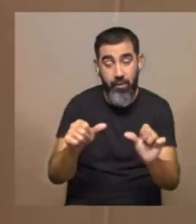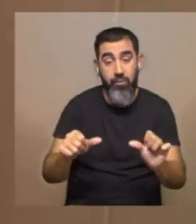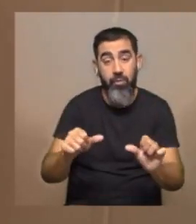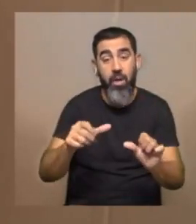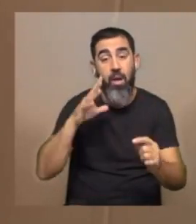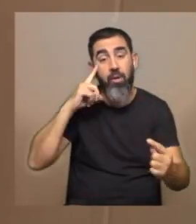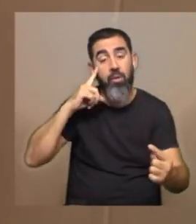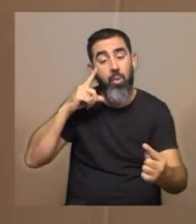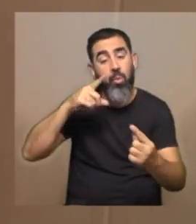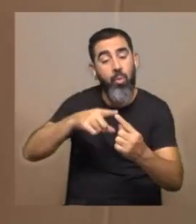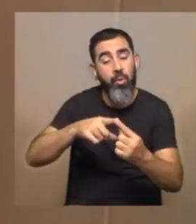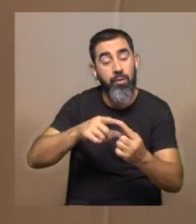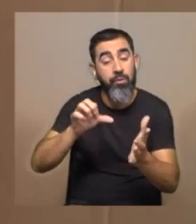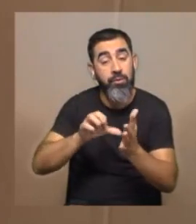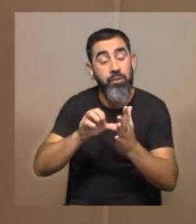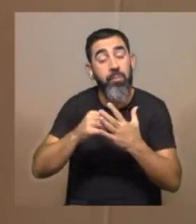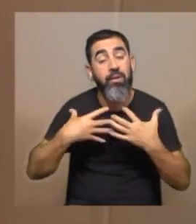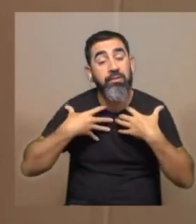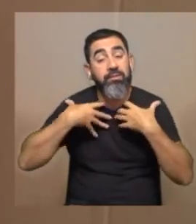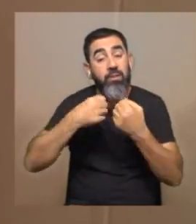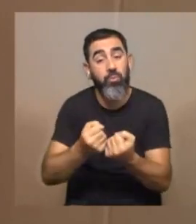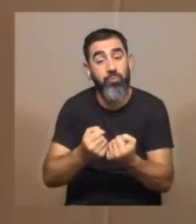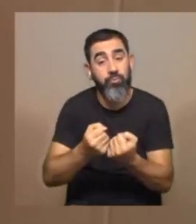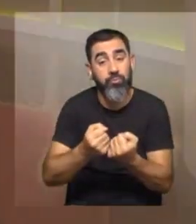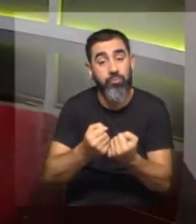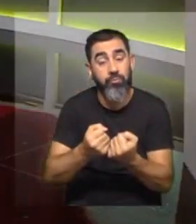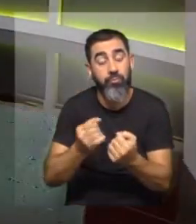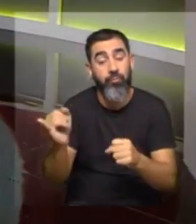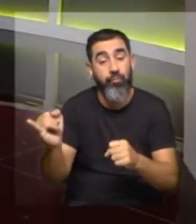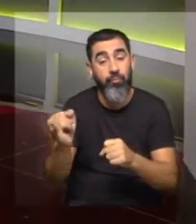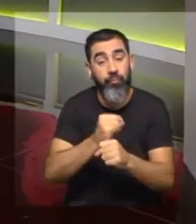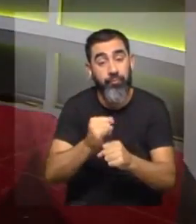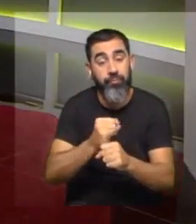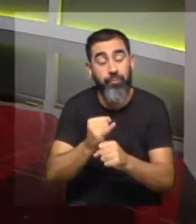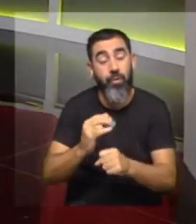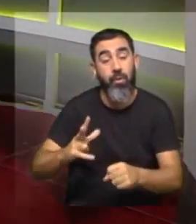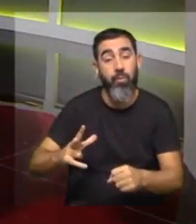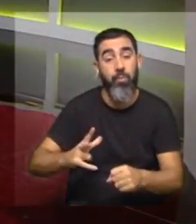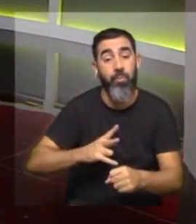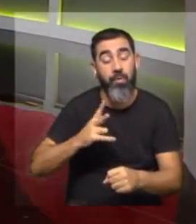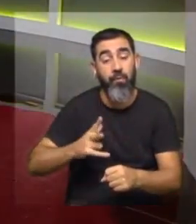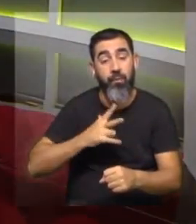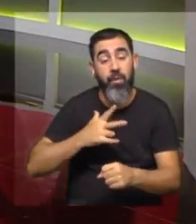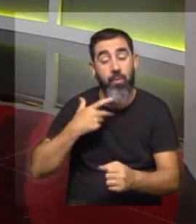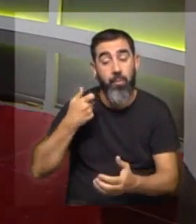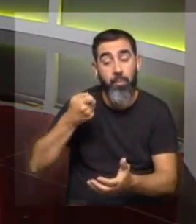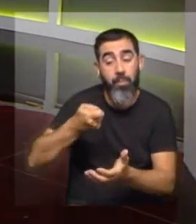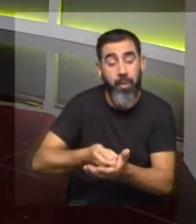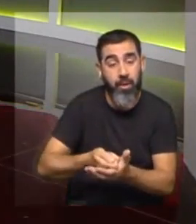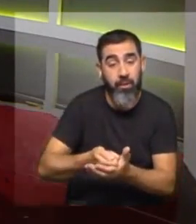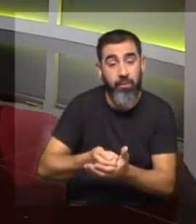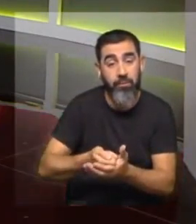meta prestacional, es decir, el sistema de salud a las instituciones, al subsector privado le paga una cápita